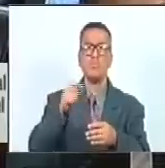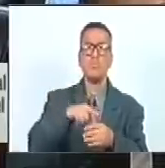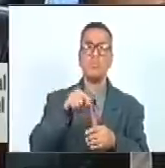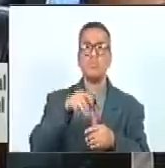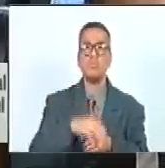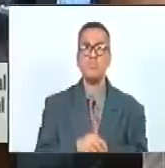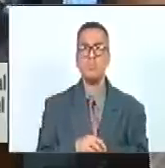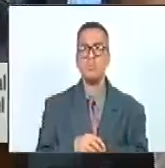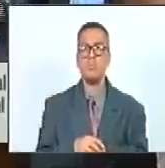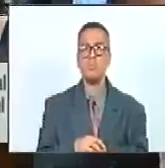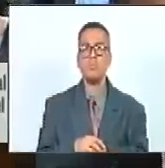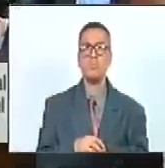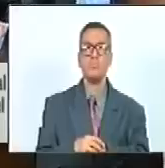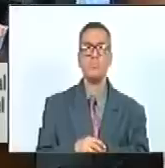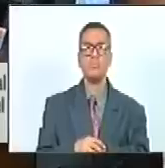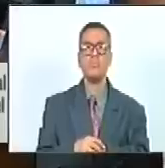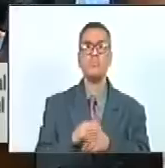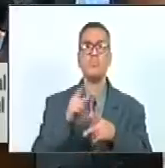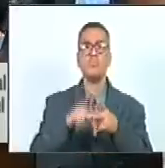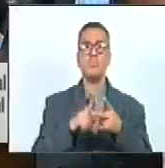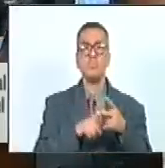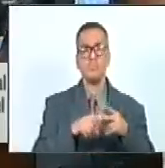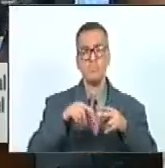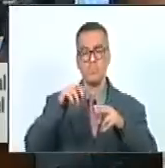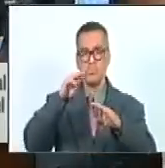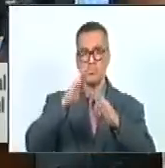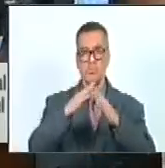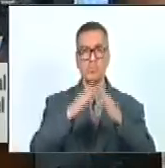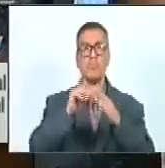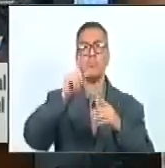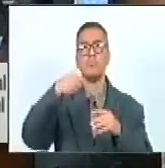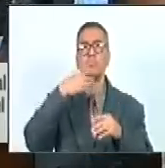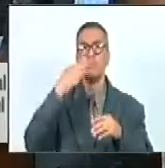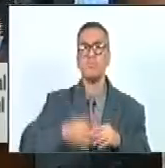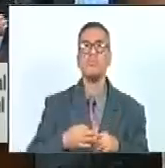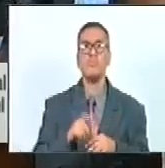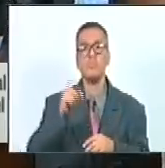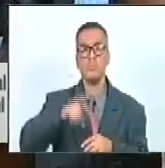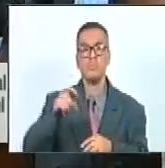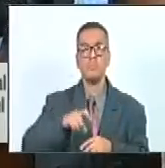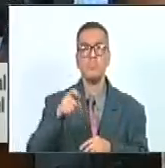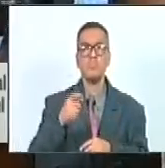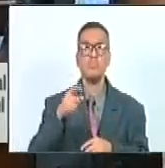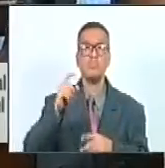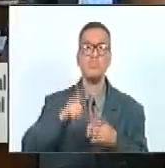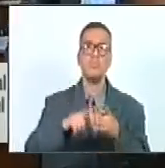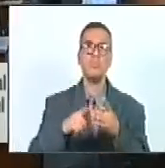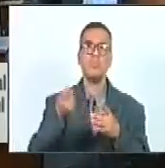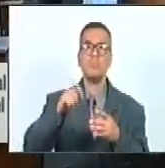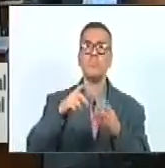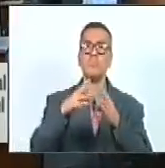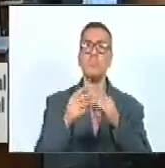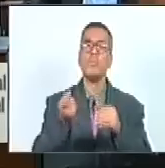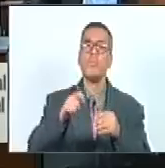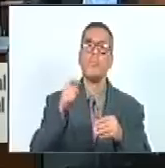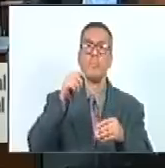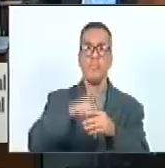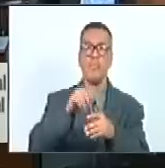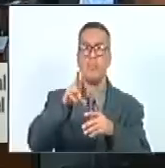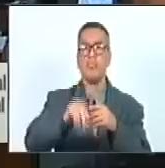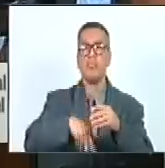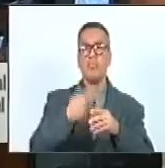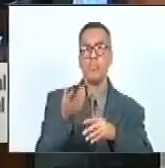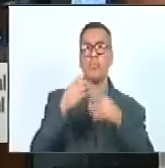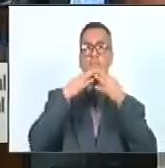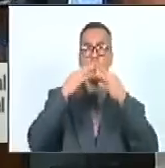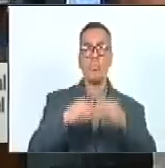para los fondos de ahorro habitacional, pero también es cierto que se necesitan, se requieren mucho más recursos para que esto sea posible. De